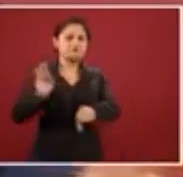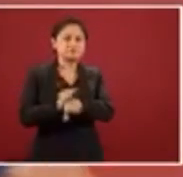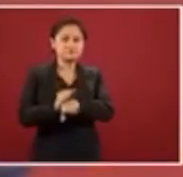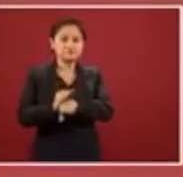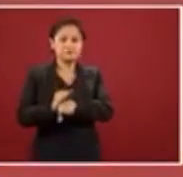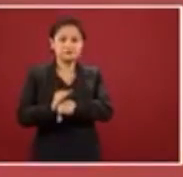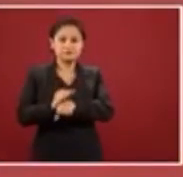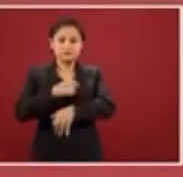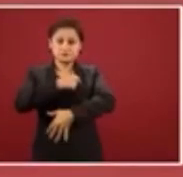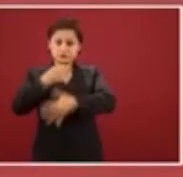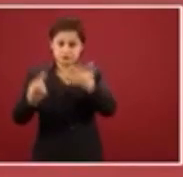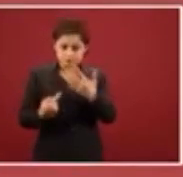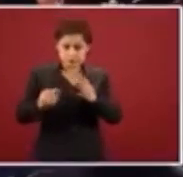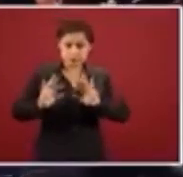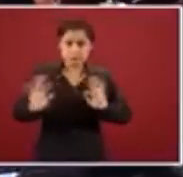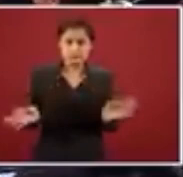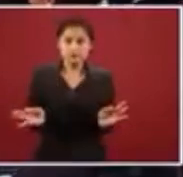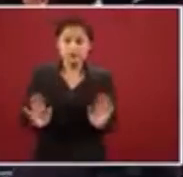¿Ya?